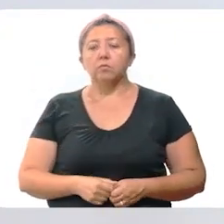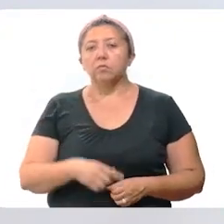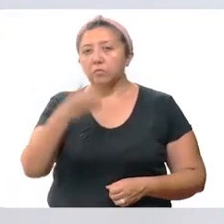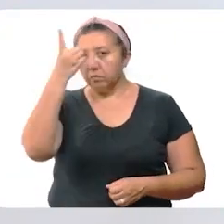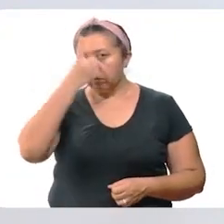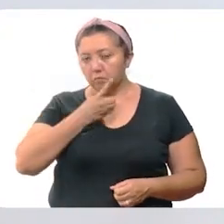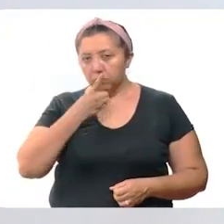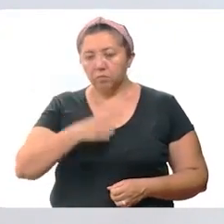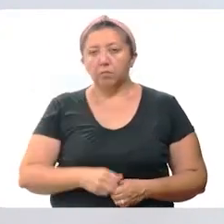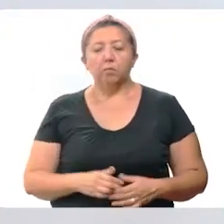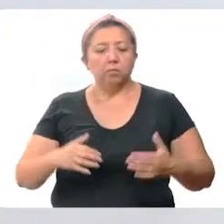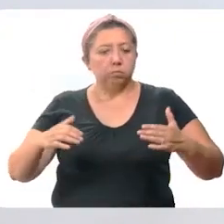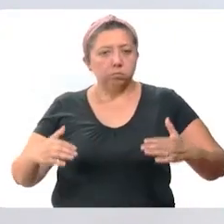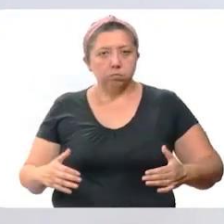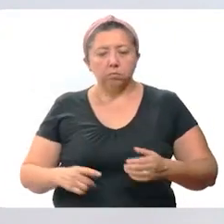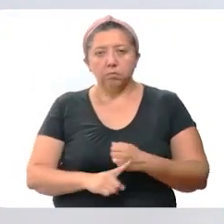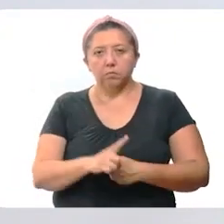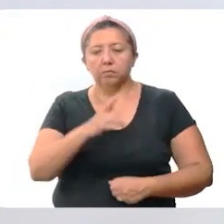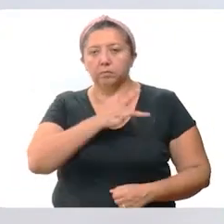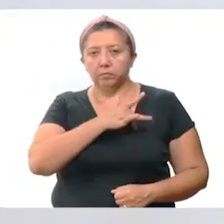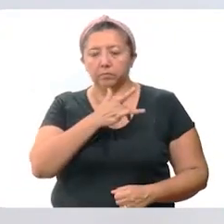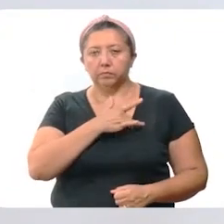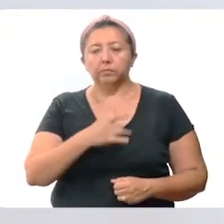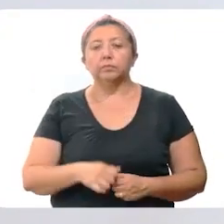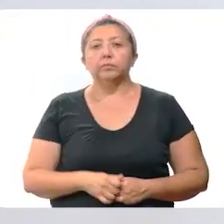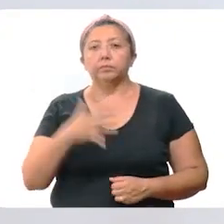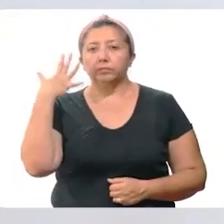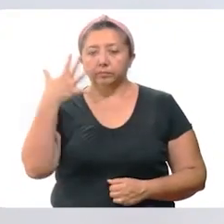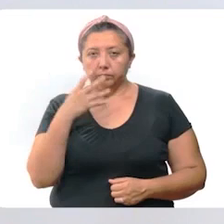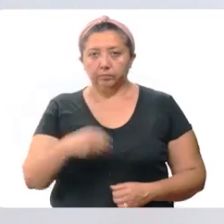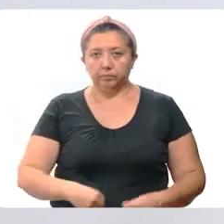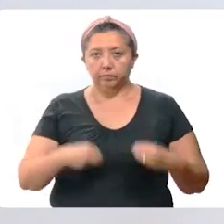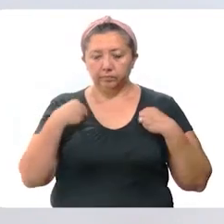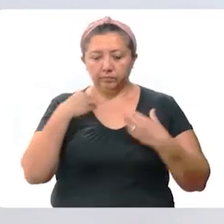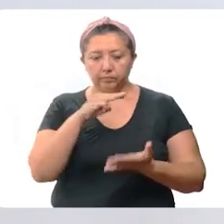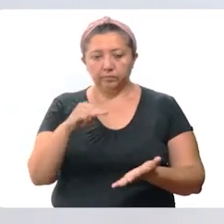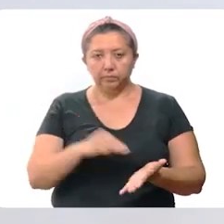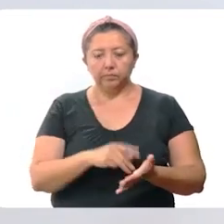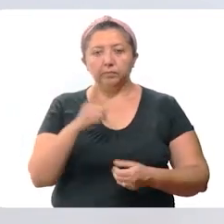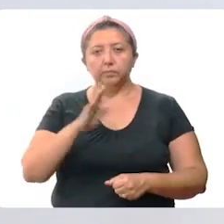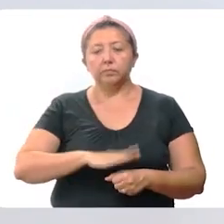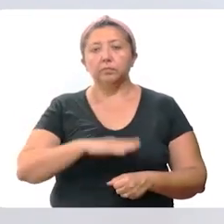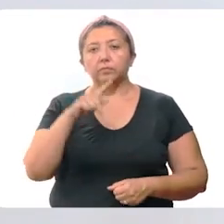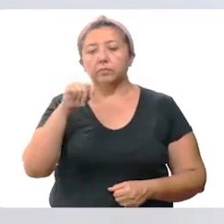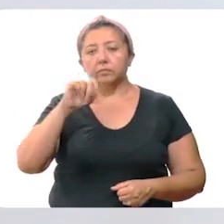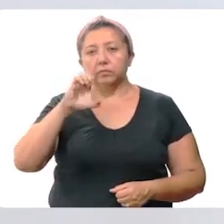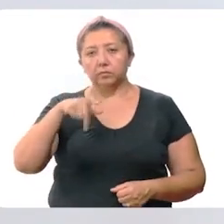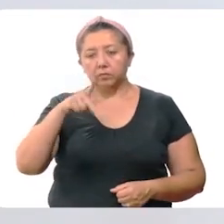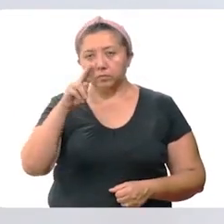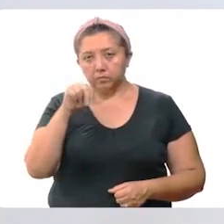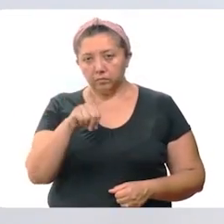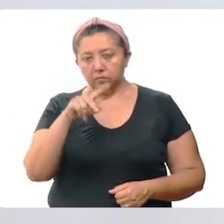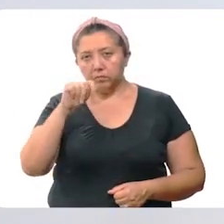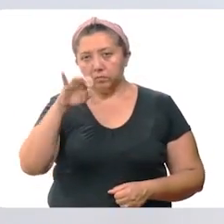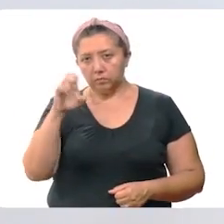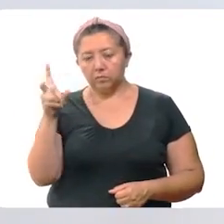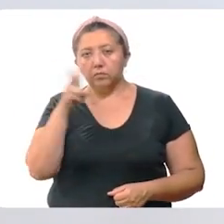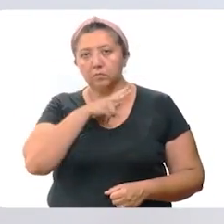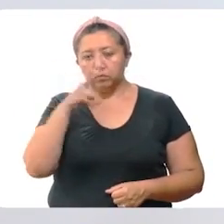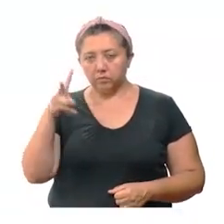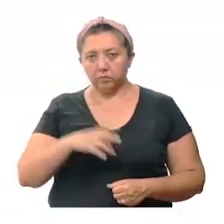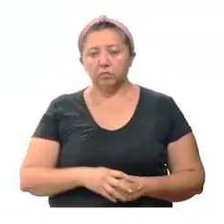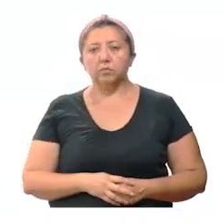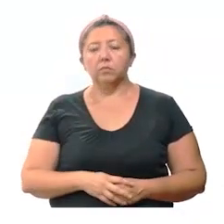arterial, diabetes mellitus, obesidad y cardiopatía. 5 de ellos residían en Mérida, uno más en Tecom y en Ticul y